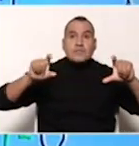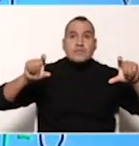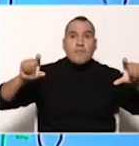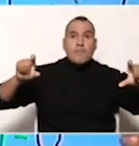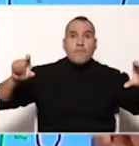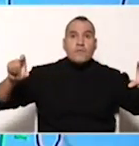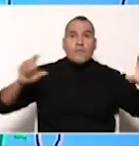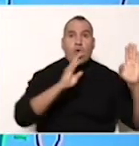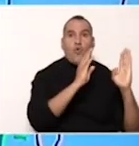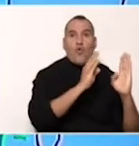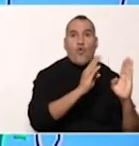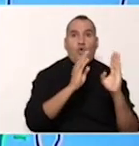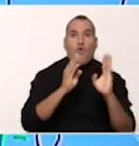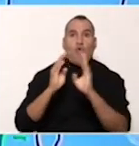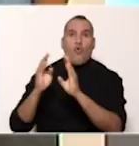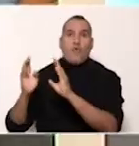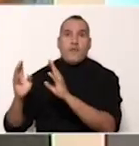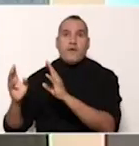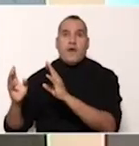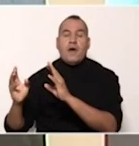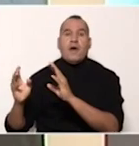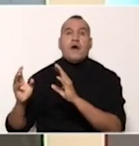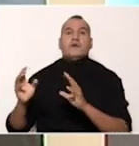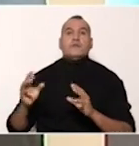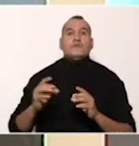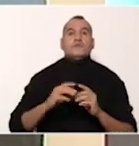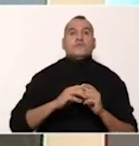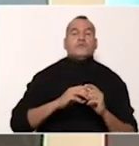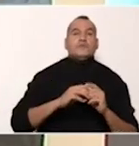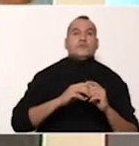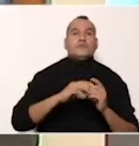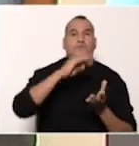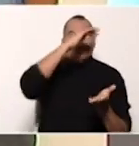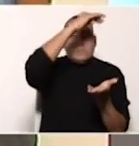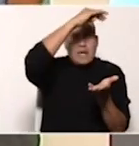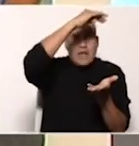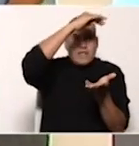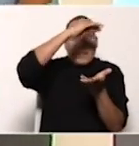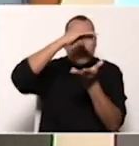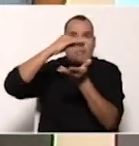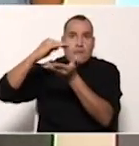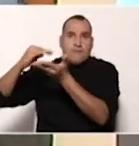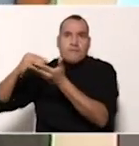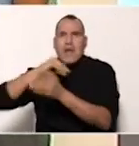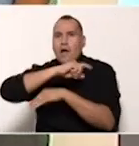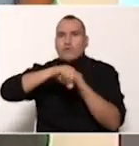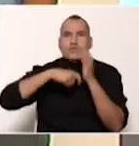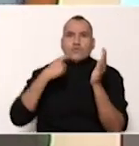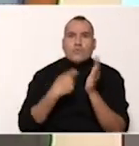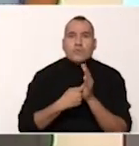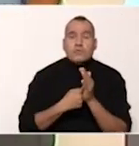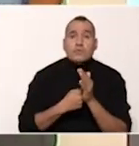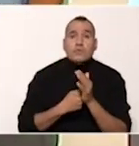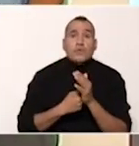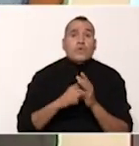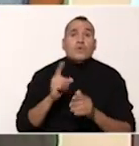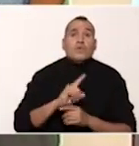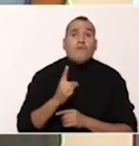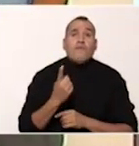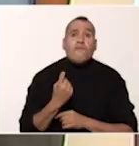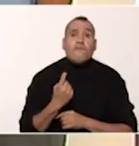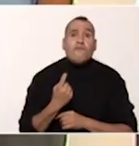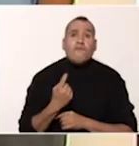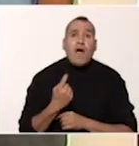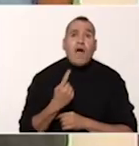está ordenado decreciente y está completo. Si el polinomio no estuviera completo, que